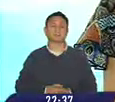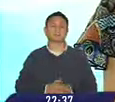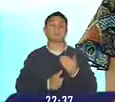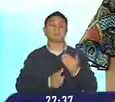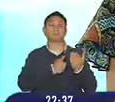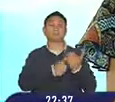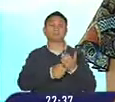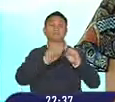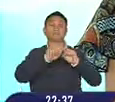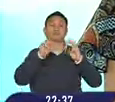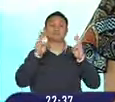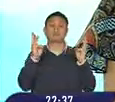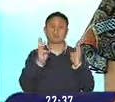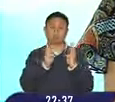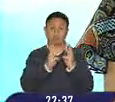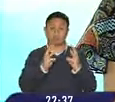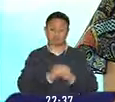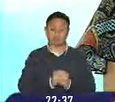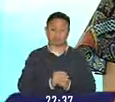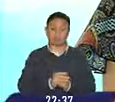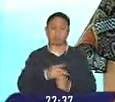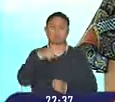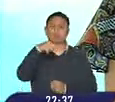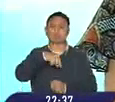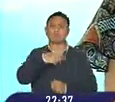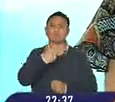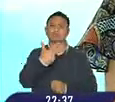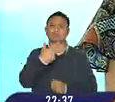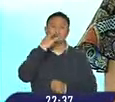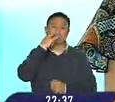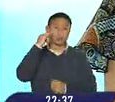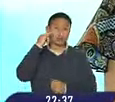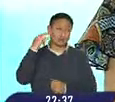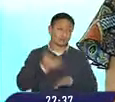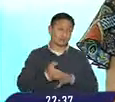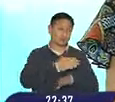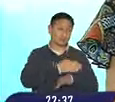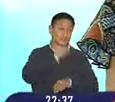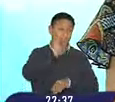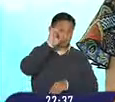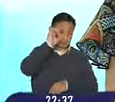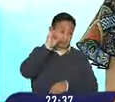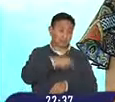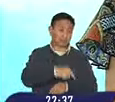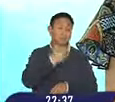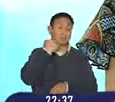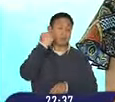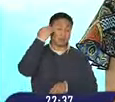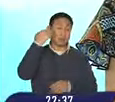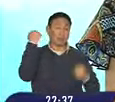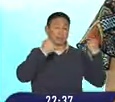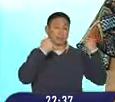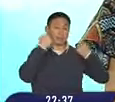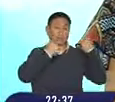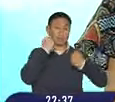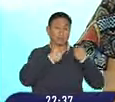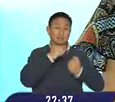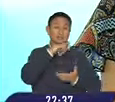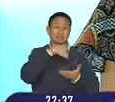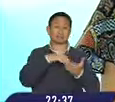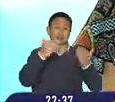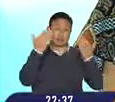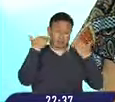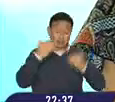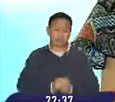de Inclusión Económica y Social busca a los 3 menores de edad que fueron grabados mientras peleaban con un adulto en el centro de